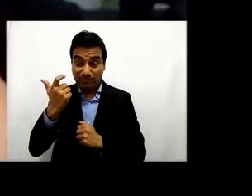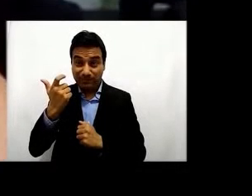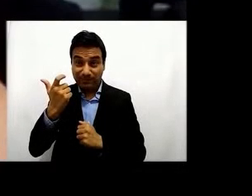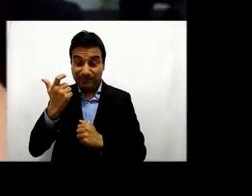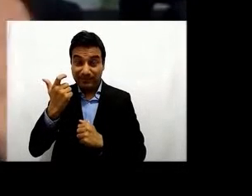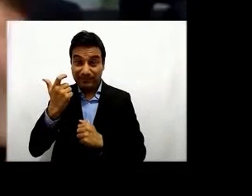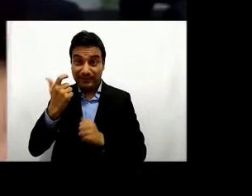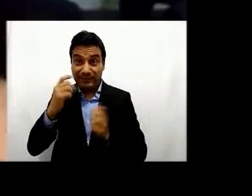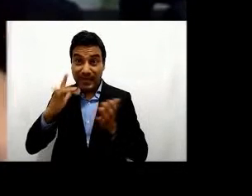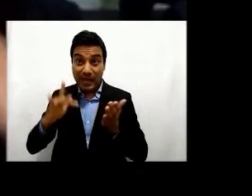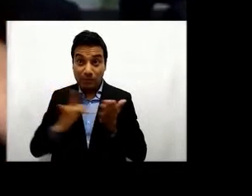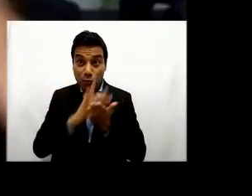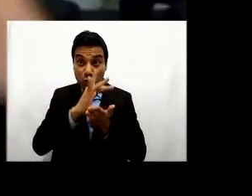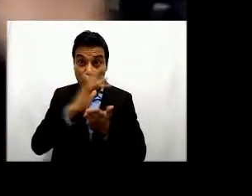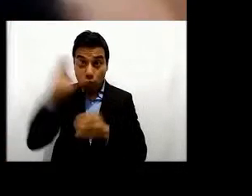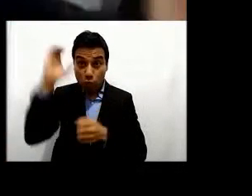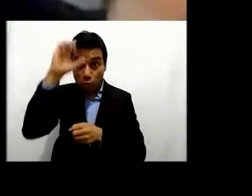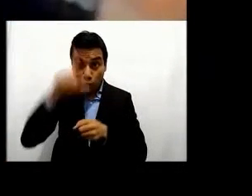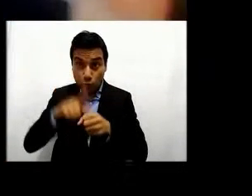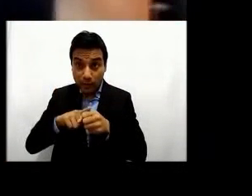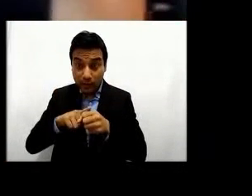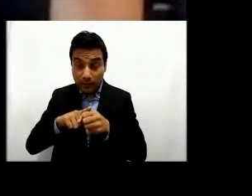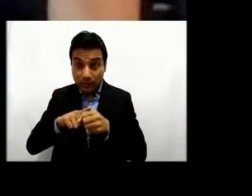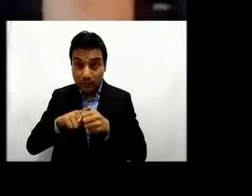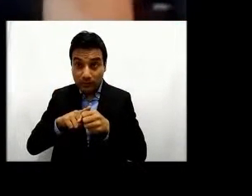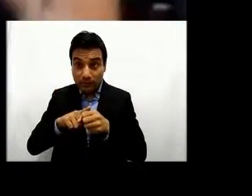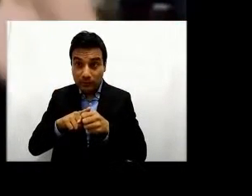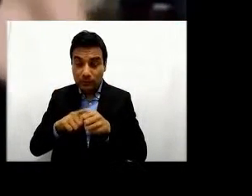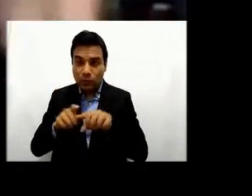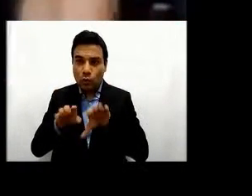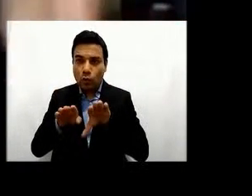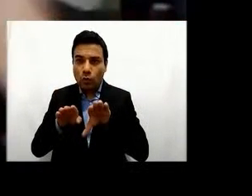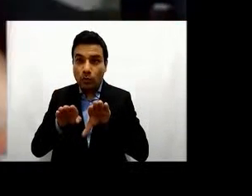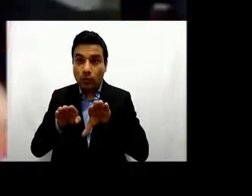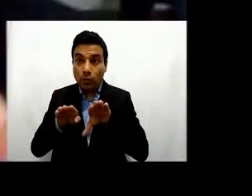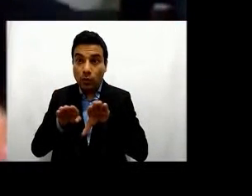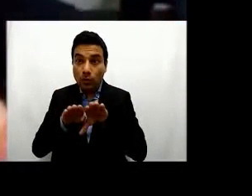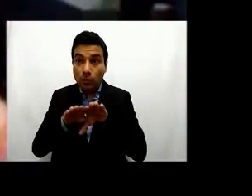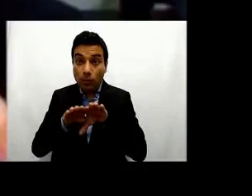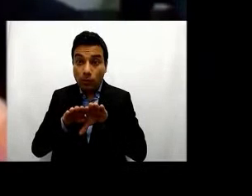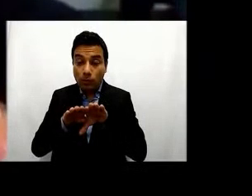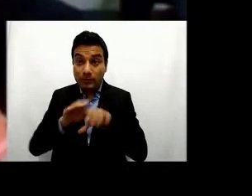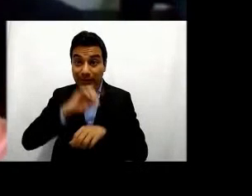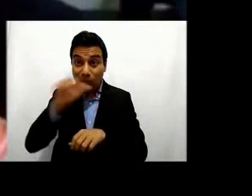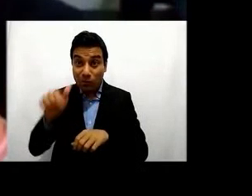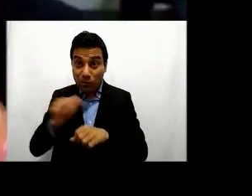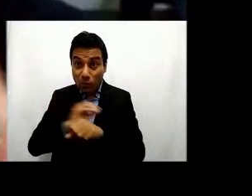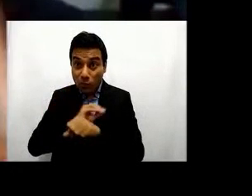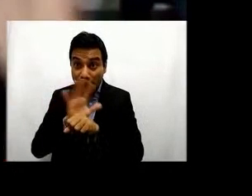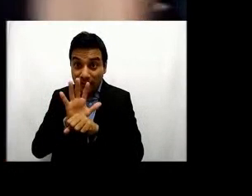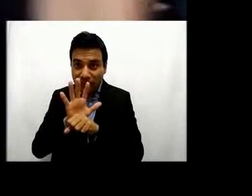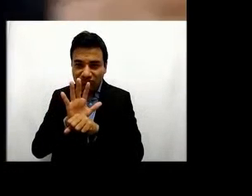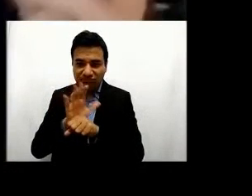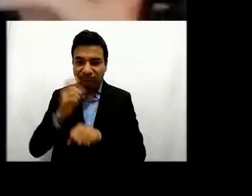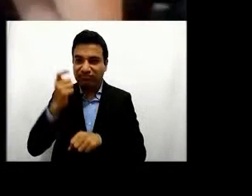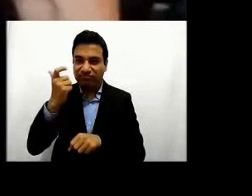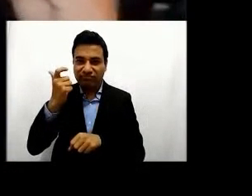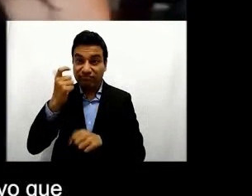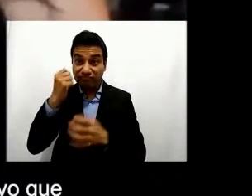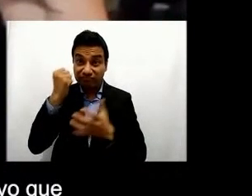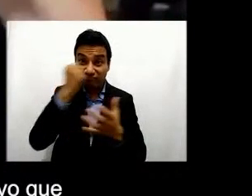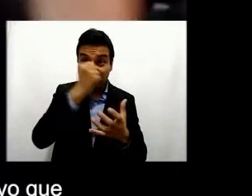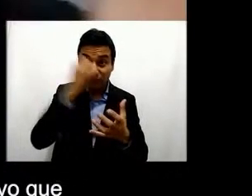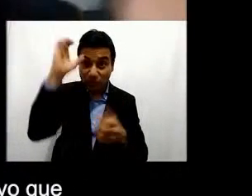no eran fondos que circularan en torno a la emergencia, ¿no? Eso, por ejemplo, fue una de las grandes repercusiones. Es